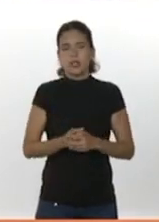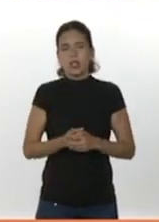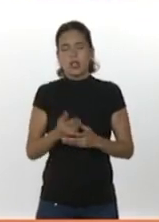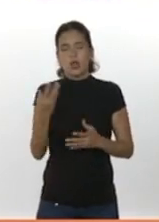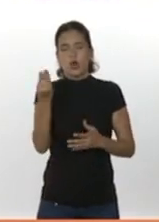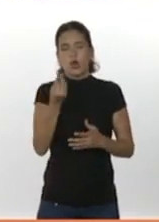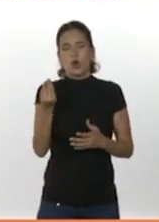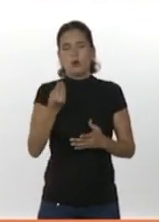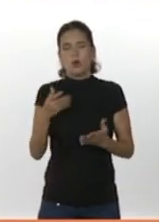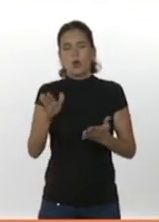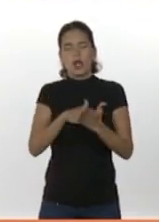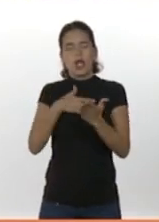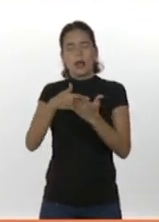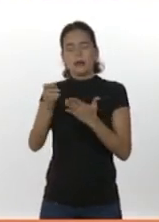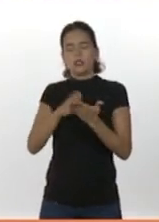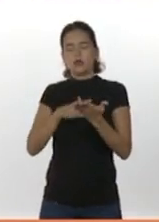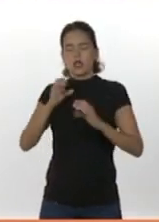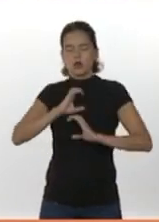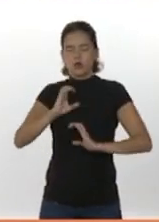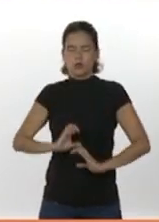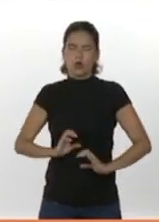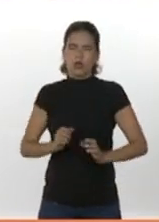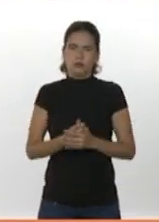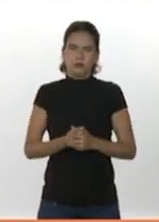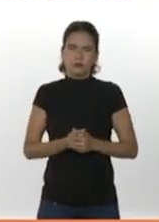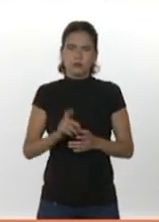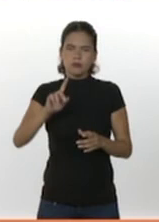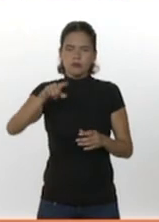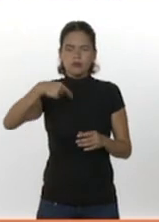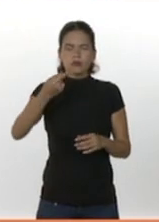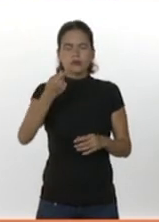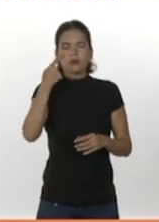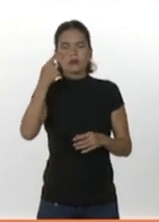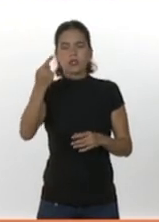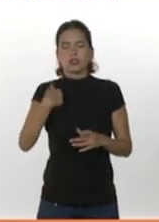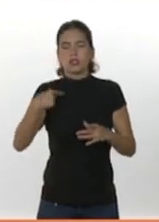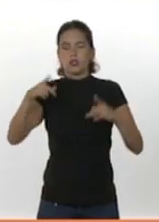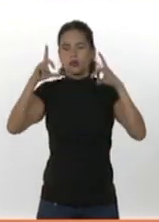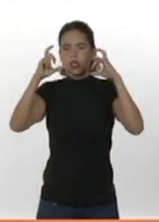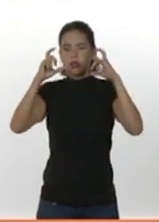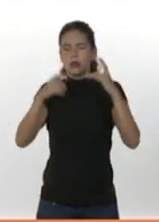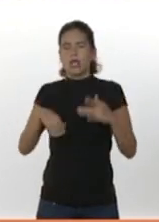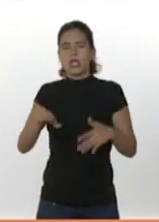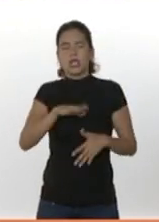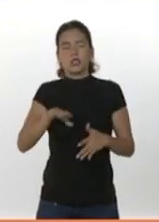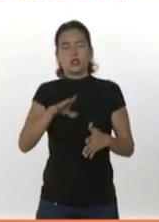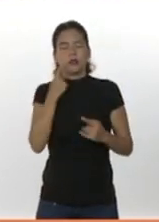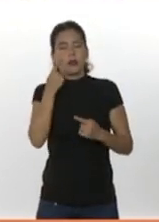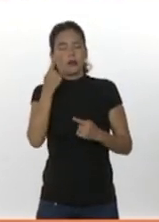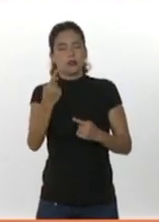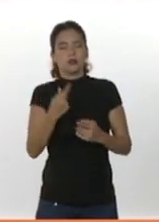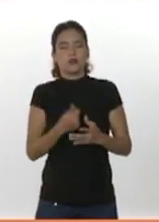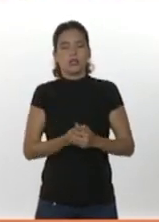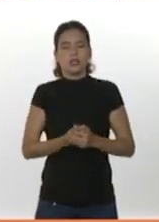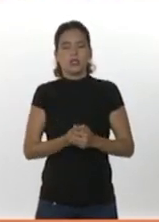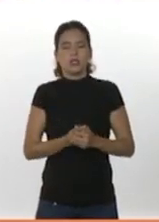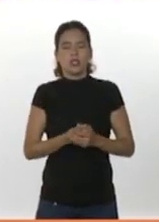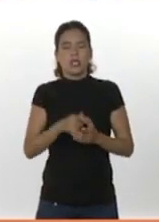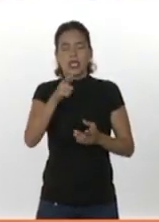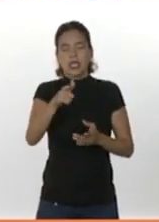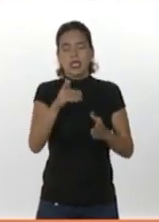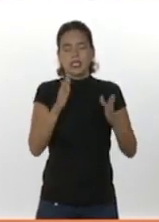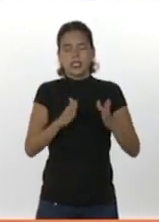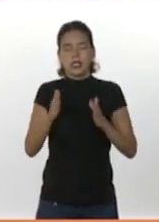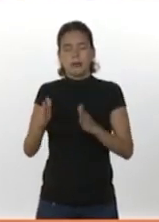lo es la pintura corporal. Luego van a ver algunas imágenes donde van a visualizar esa parte